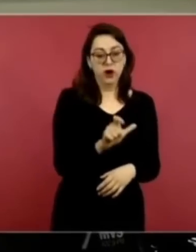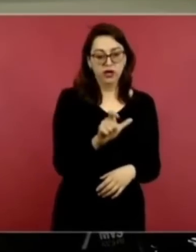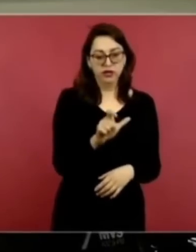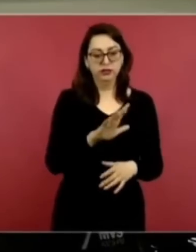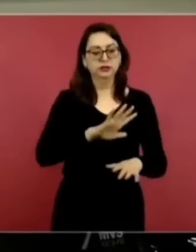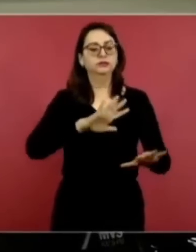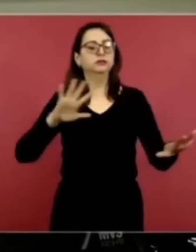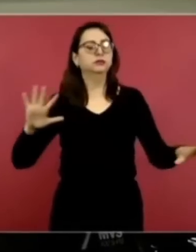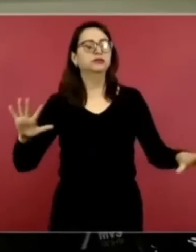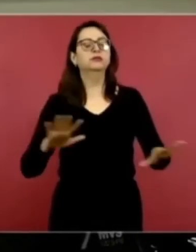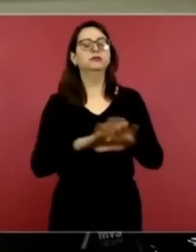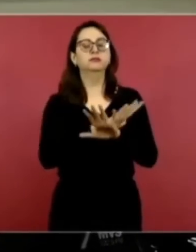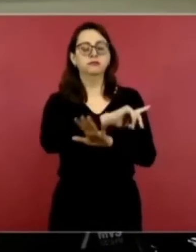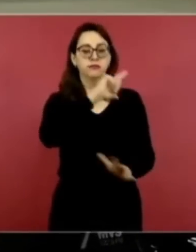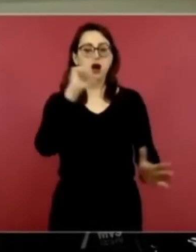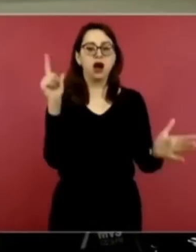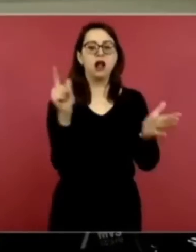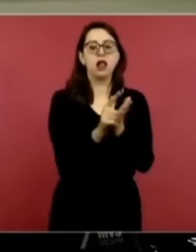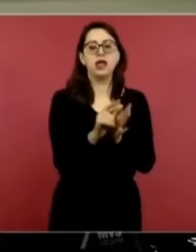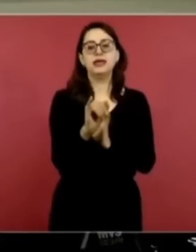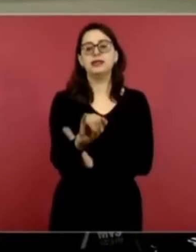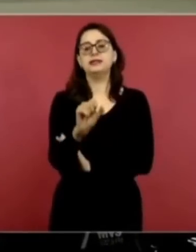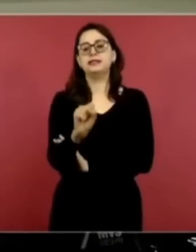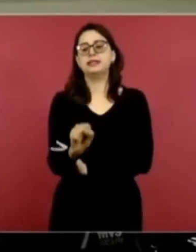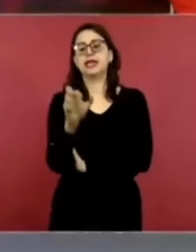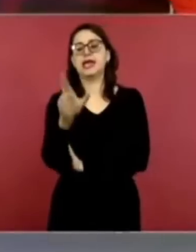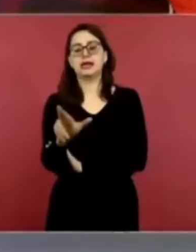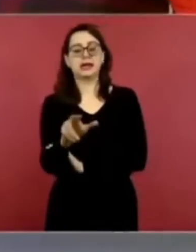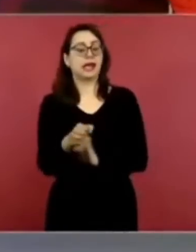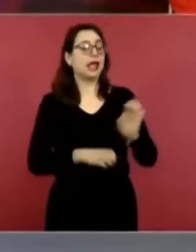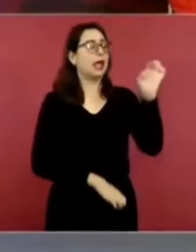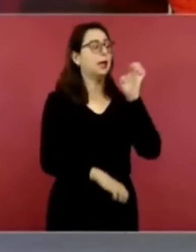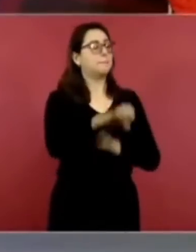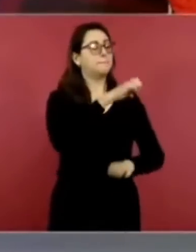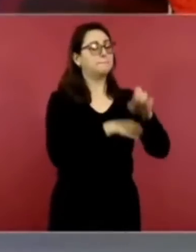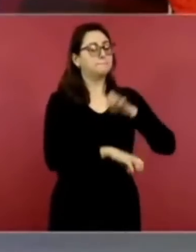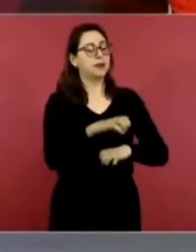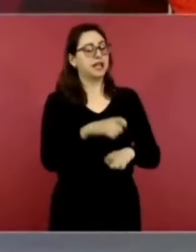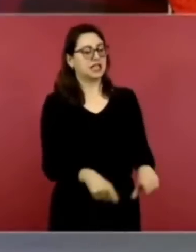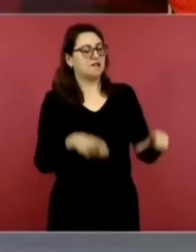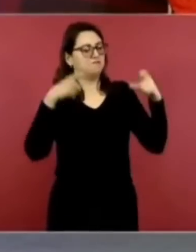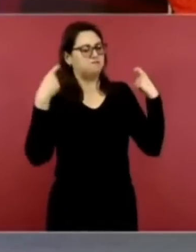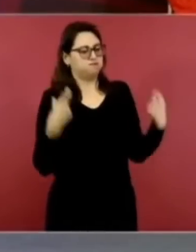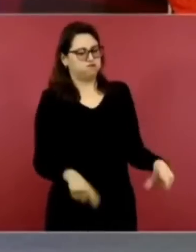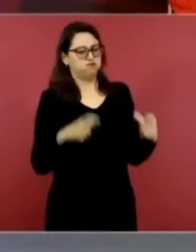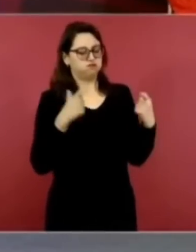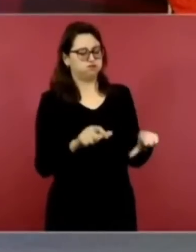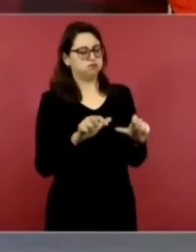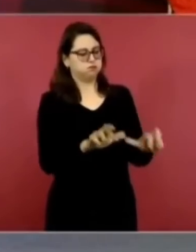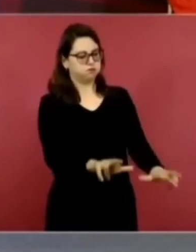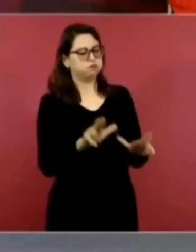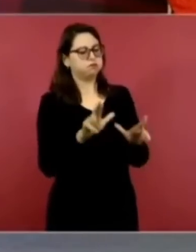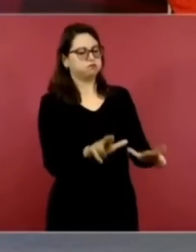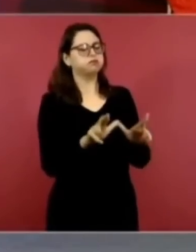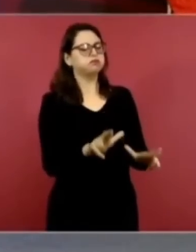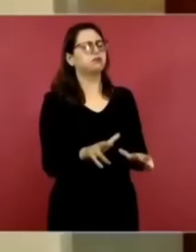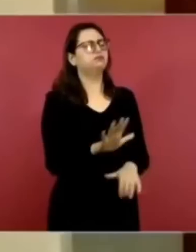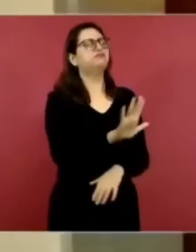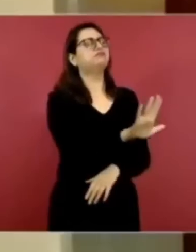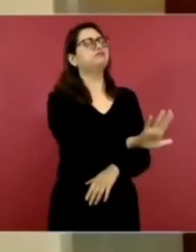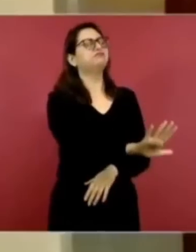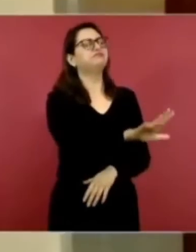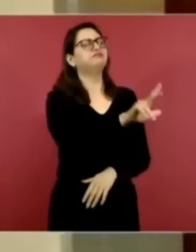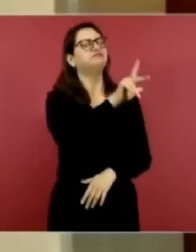ley del impuesto sobre la renta para conceder a las grandes corporaciones económicas y financieras el privilegio de